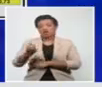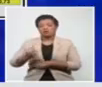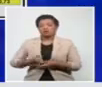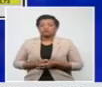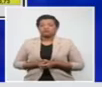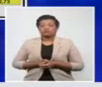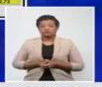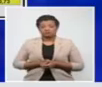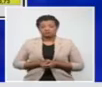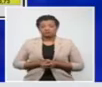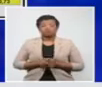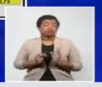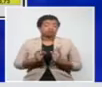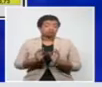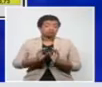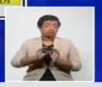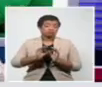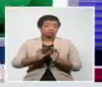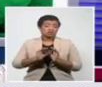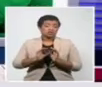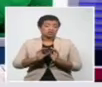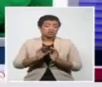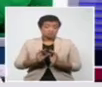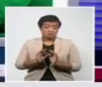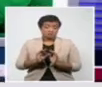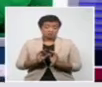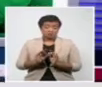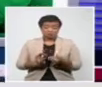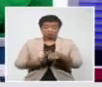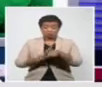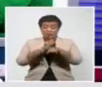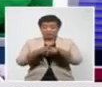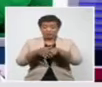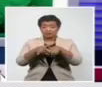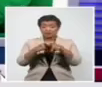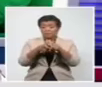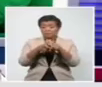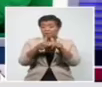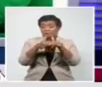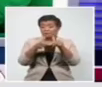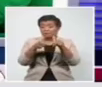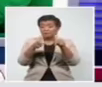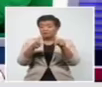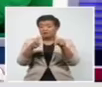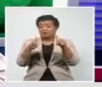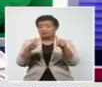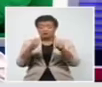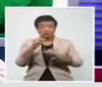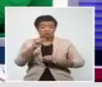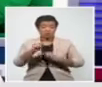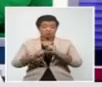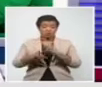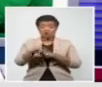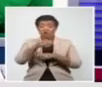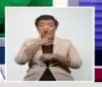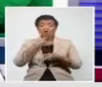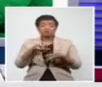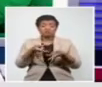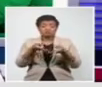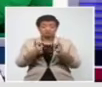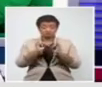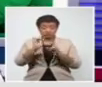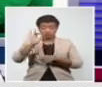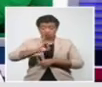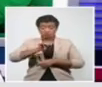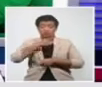exponenciales. El crecimiento de las cifras es exponencial, y la letalidad, la tasa de